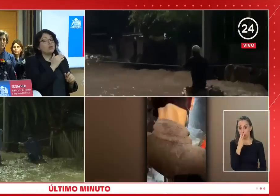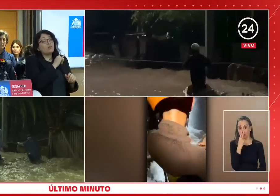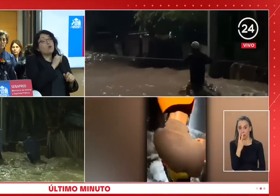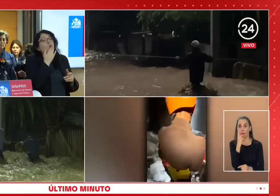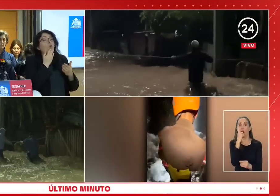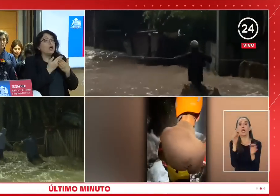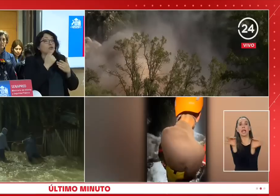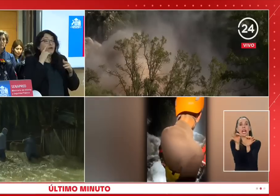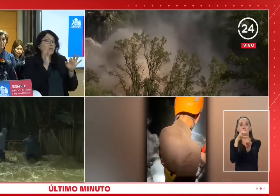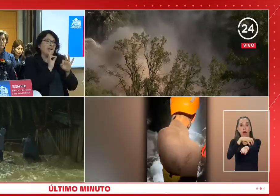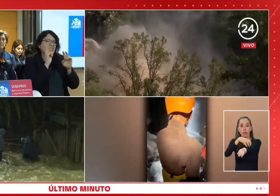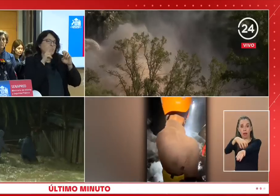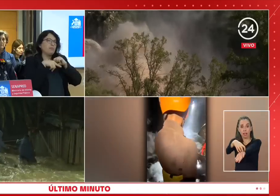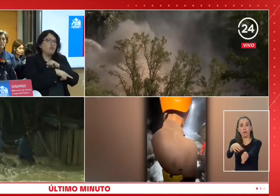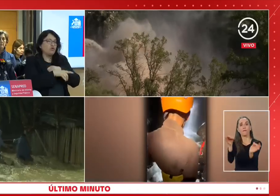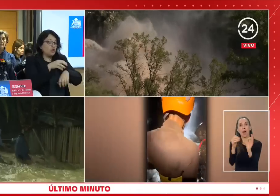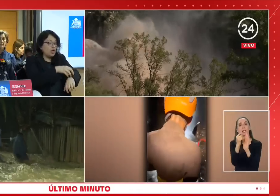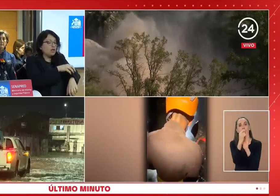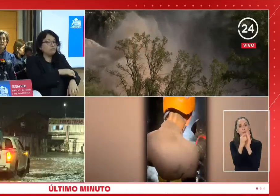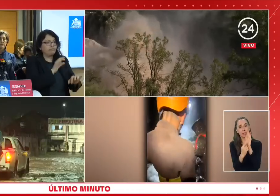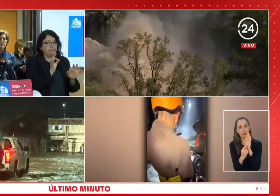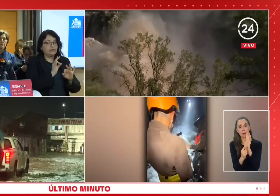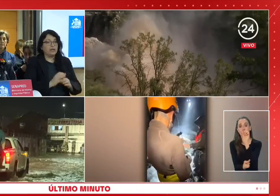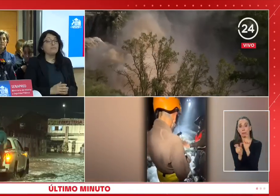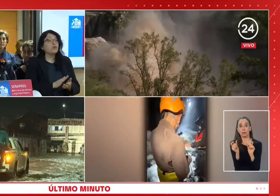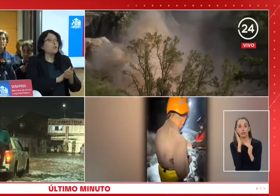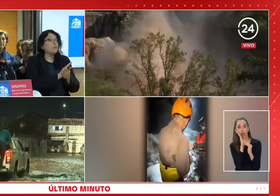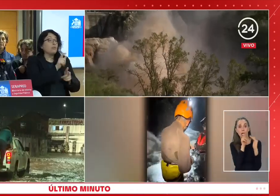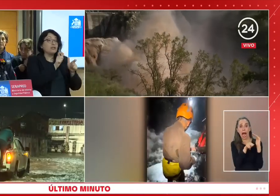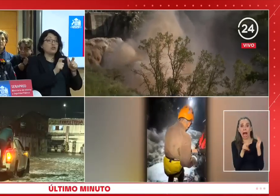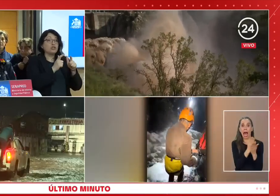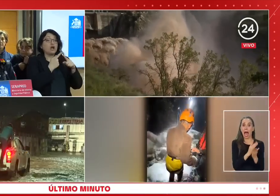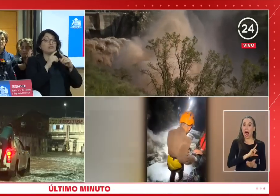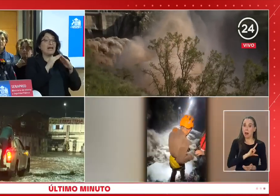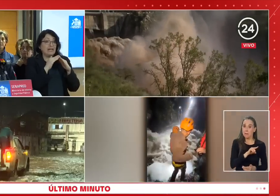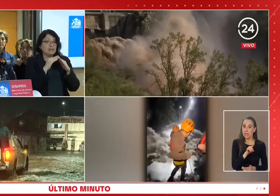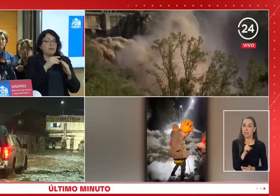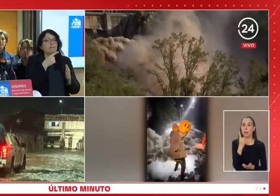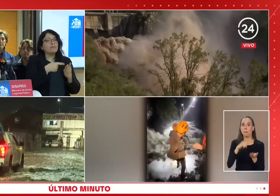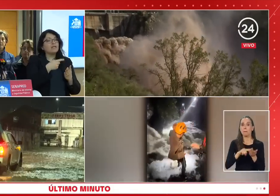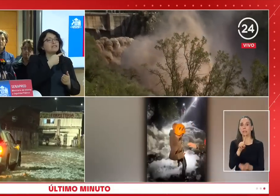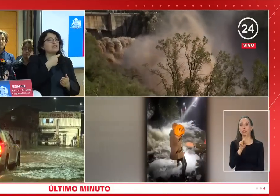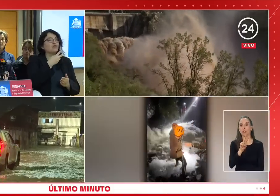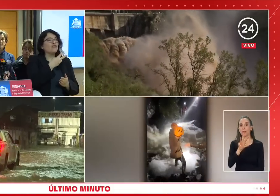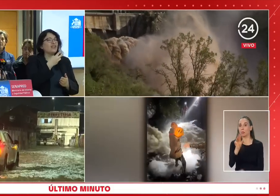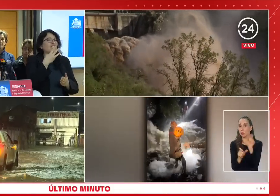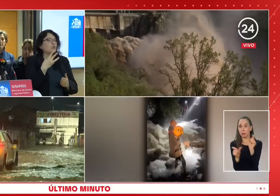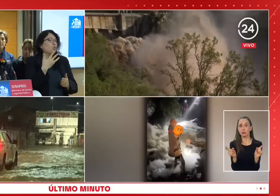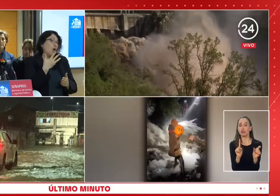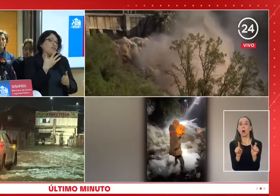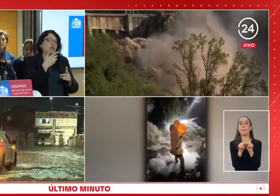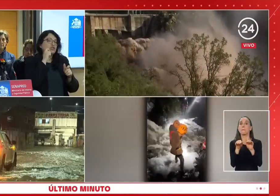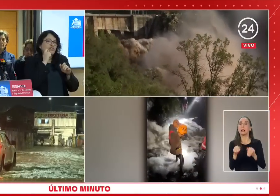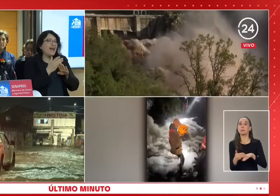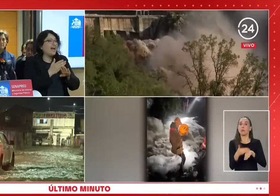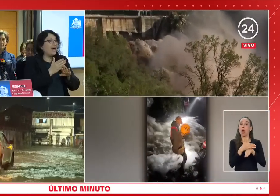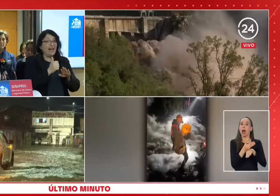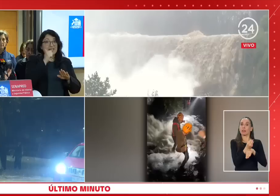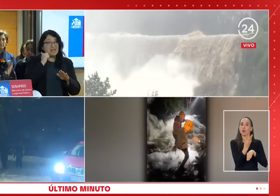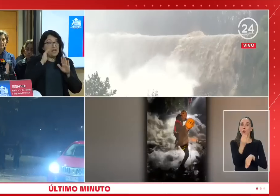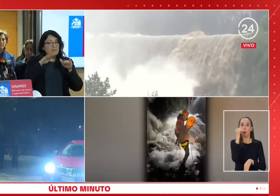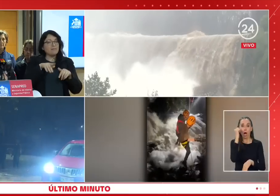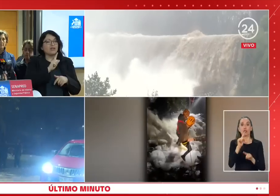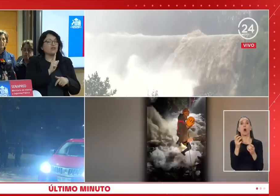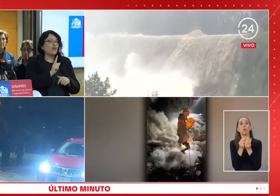miremos las regiones les voy a dar más detalles de eso las personas albergadas son mil ciento veintinueve no son necesariamente las mismas que había ayer